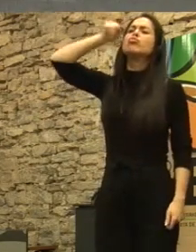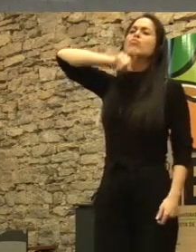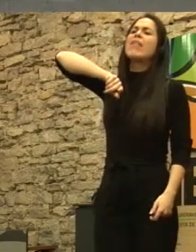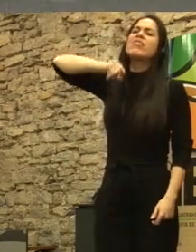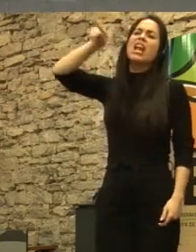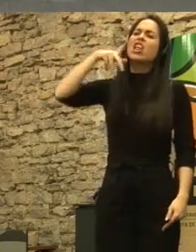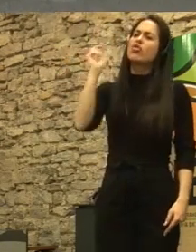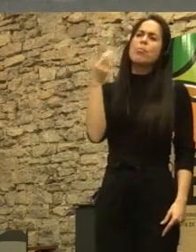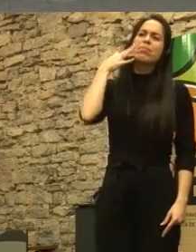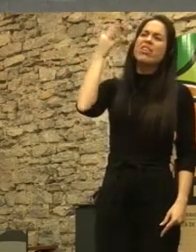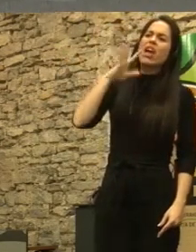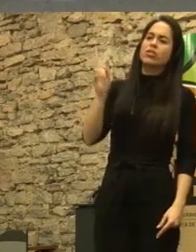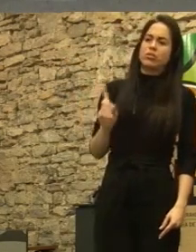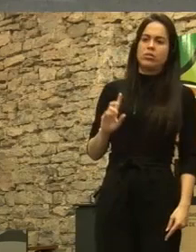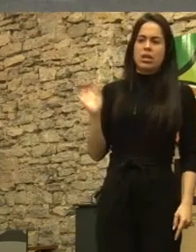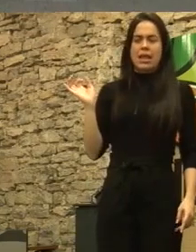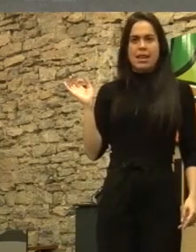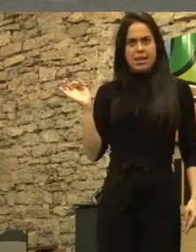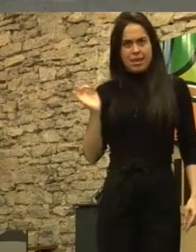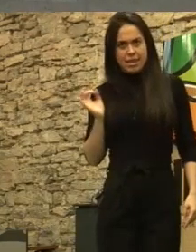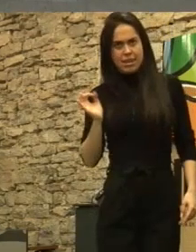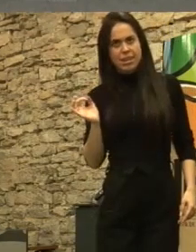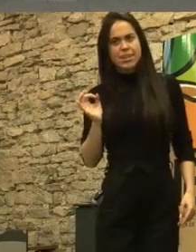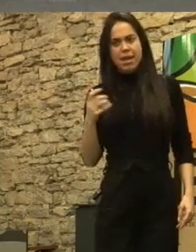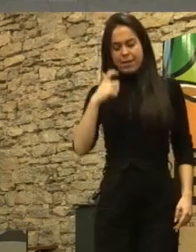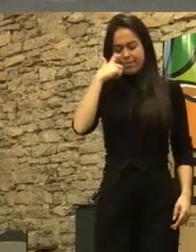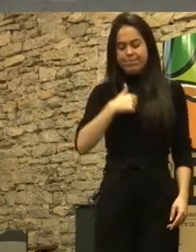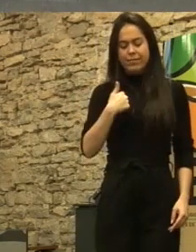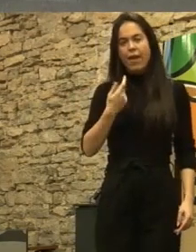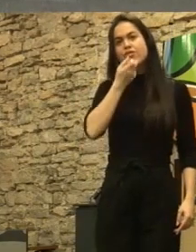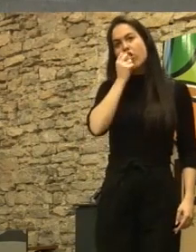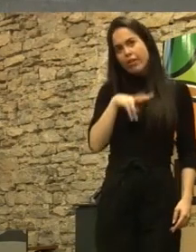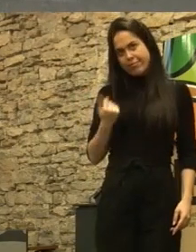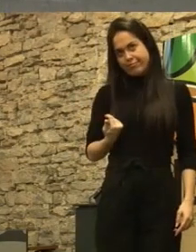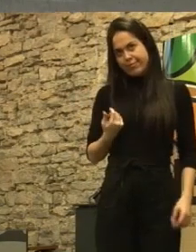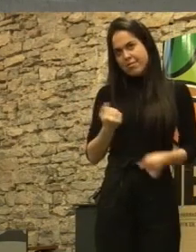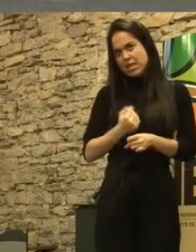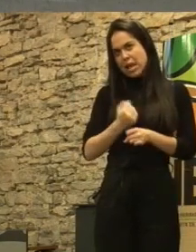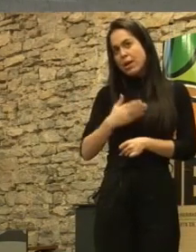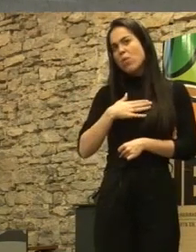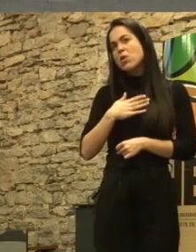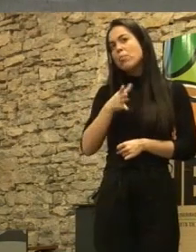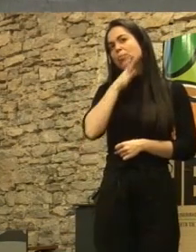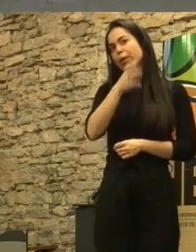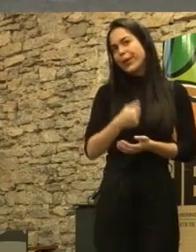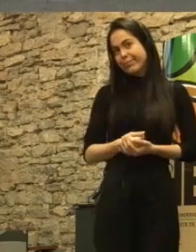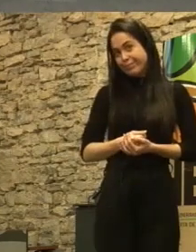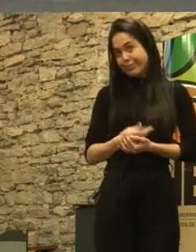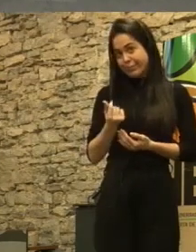eso no es verdad. Entonces hay que hacerlo desde un posicionamiento donde se sepa quién eres y qué es lo que haces, cómo te financias y no tener ningún tipo de interés comercial, ¿no? Por eso